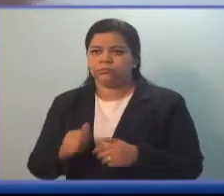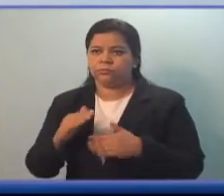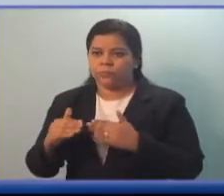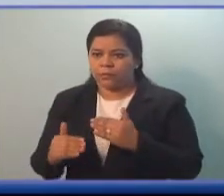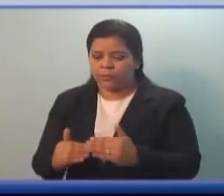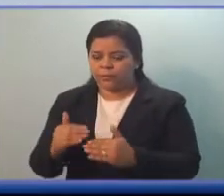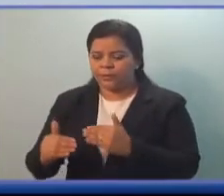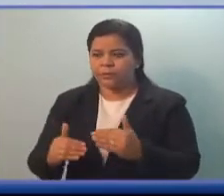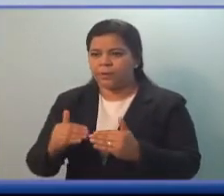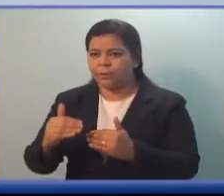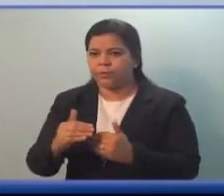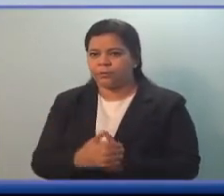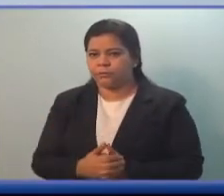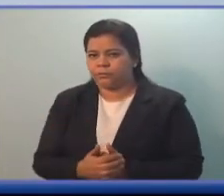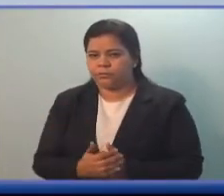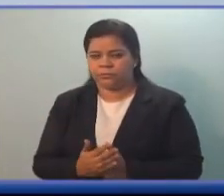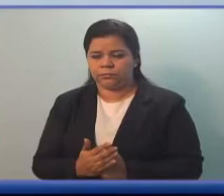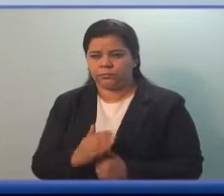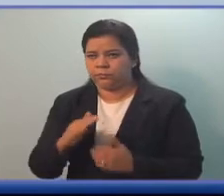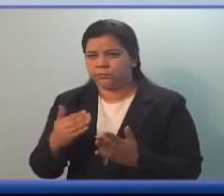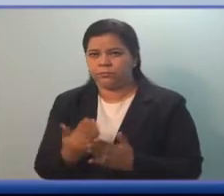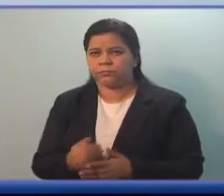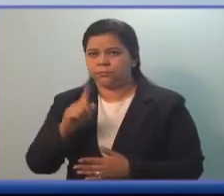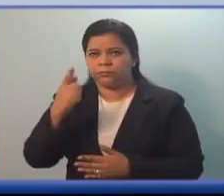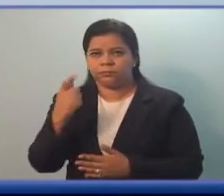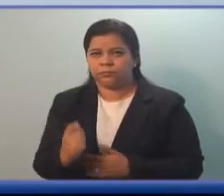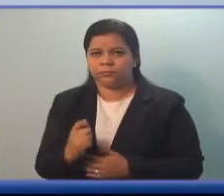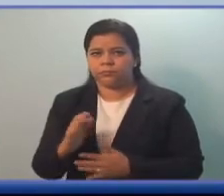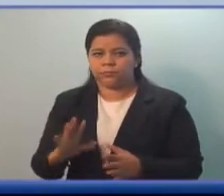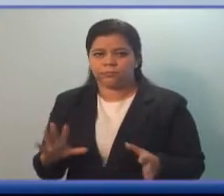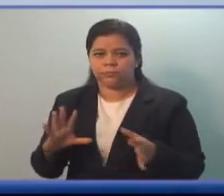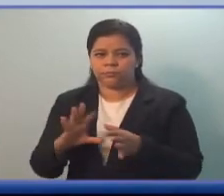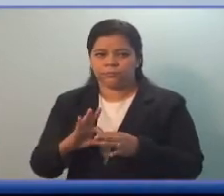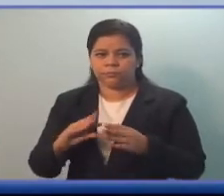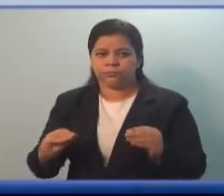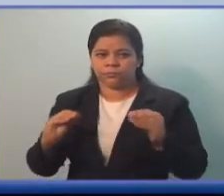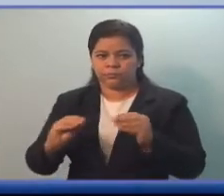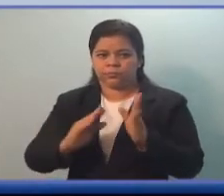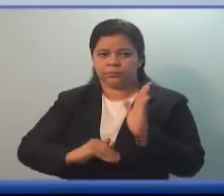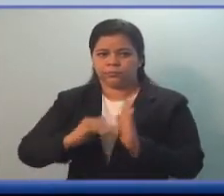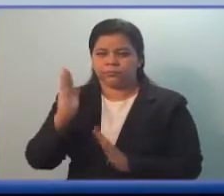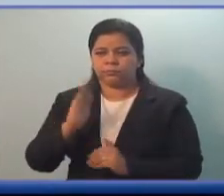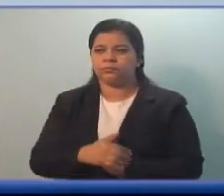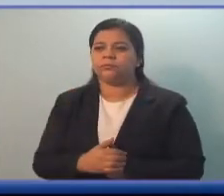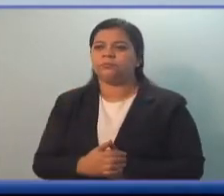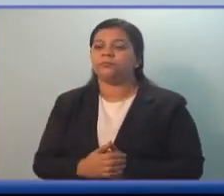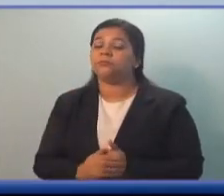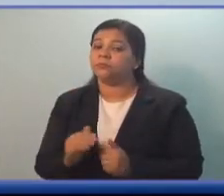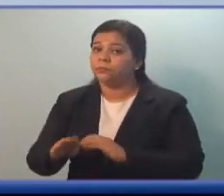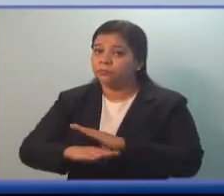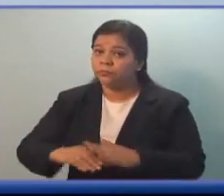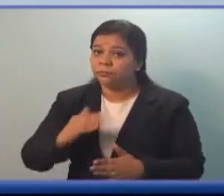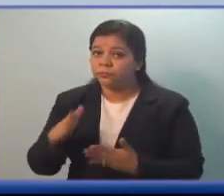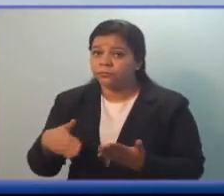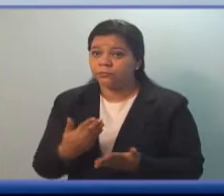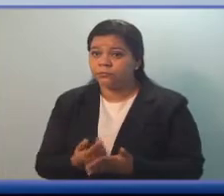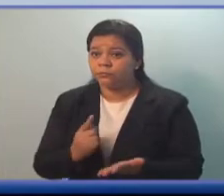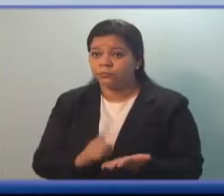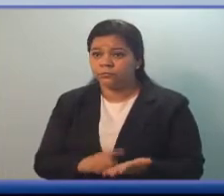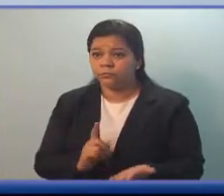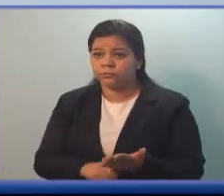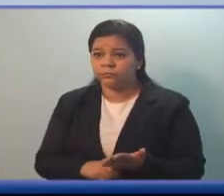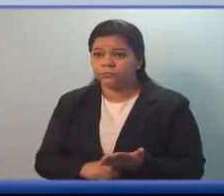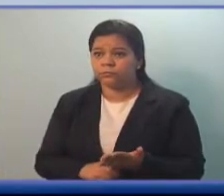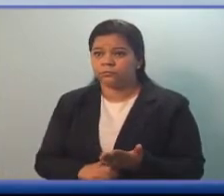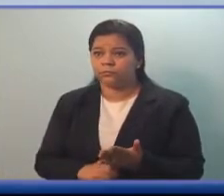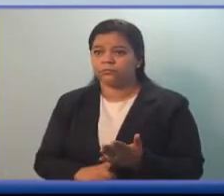corte, si no me equivoco, creo que es del 1995, en base a eso se creó el Departamento de Investigación